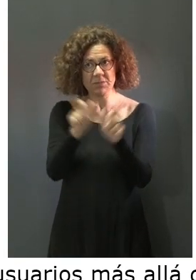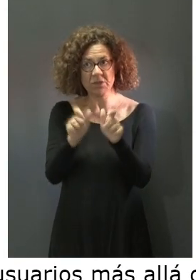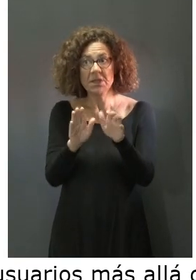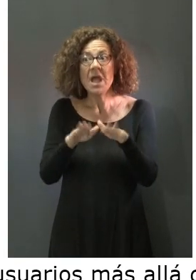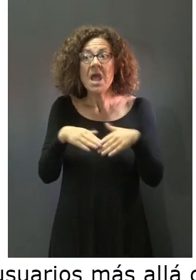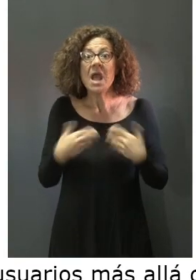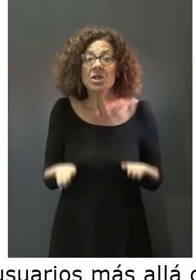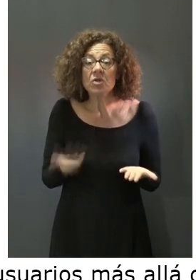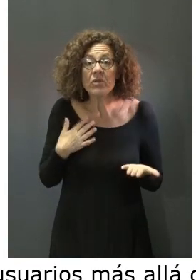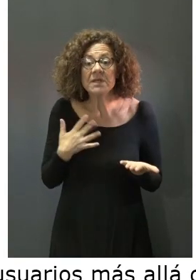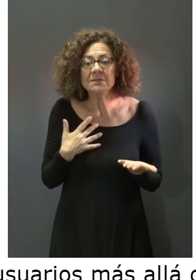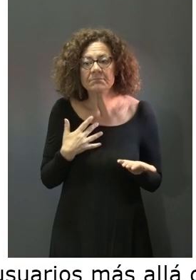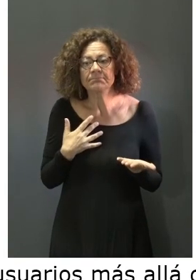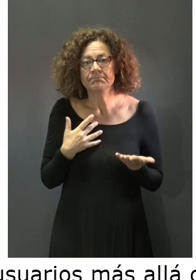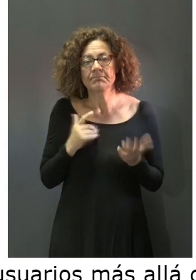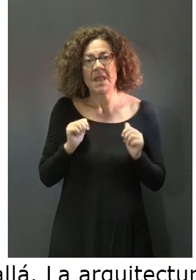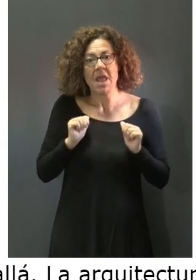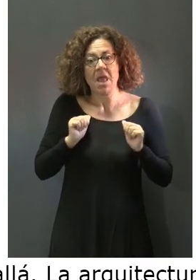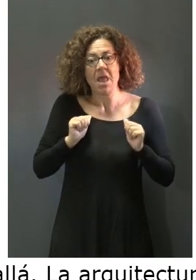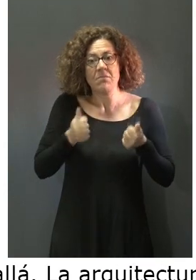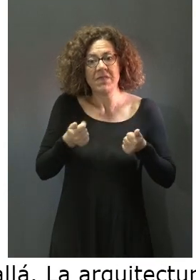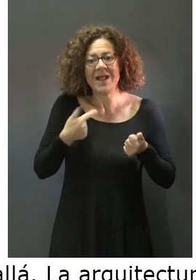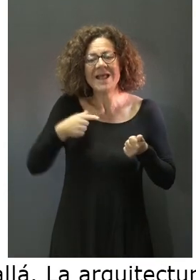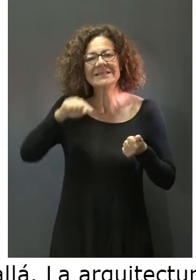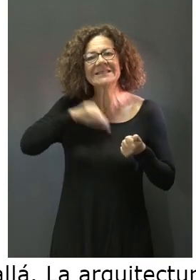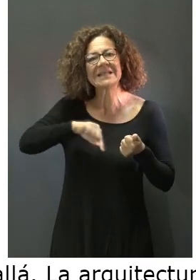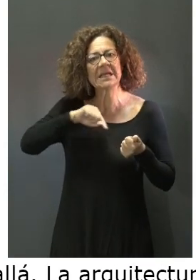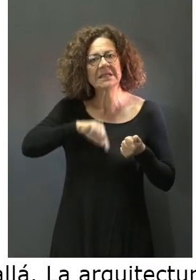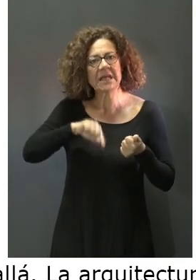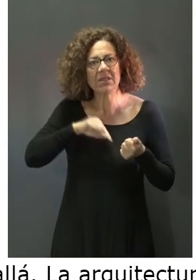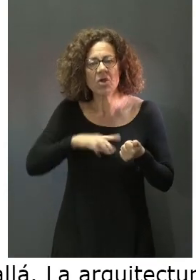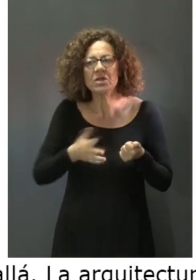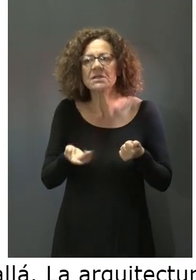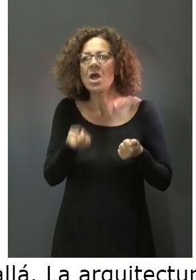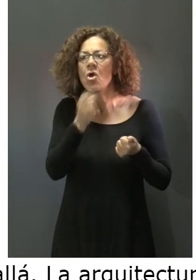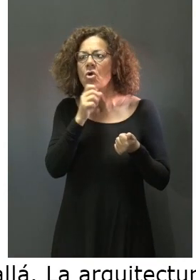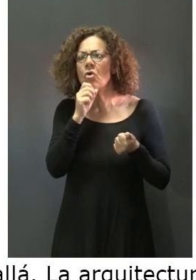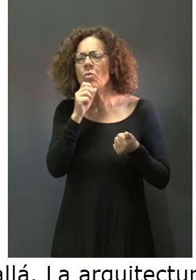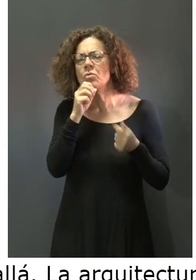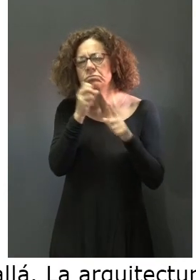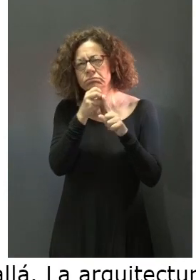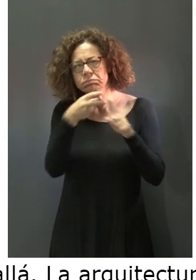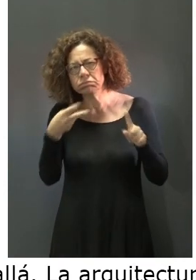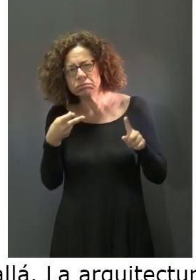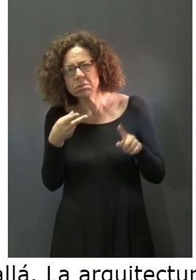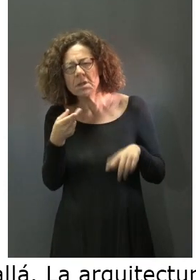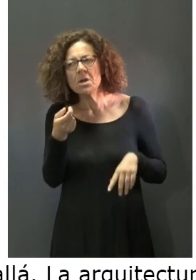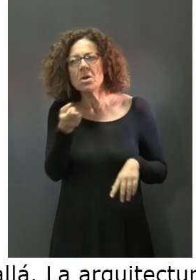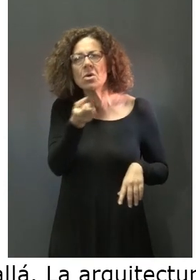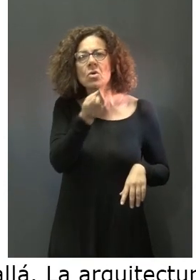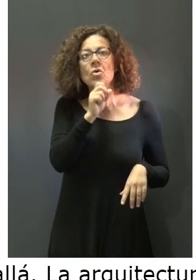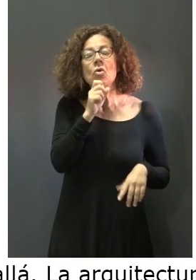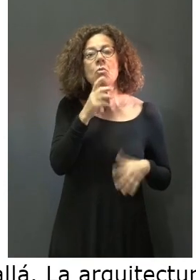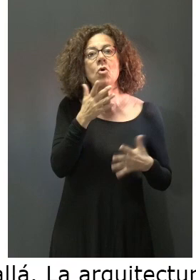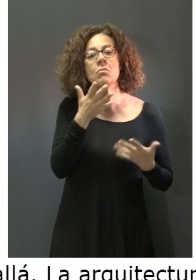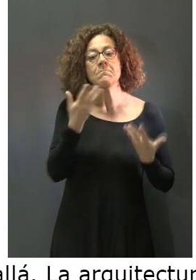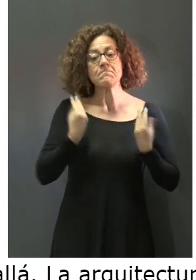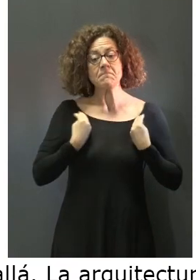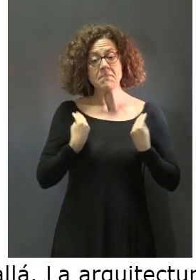Entonces, el introducir qué sensaciones, cómo se percibe, cómo